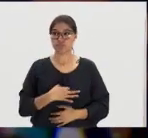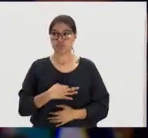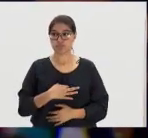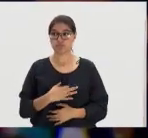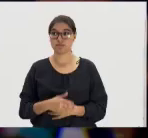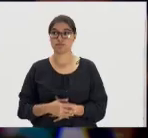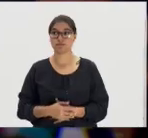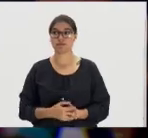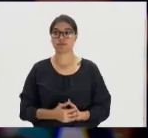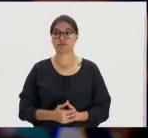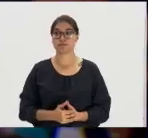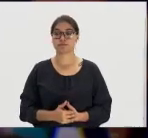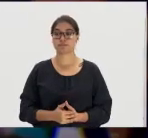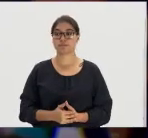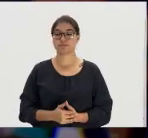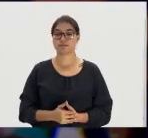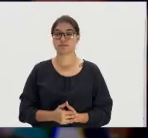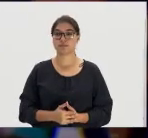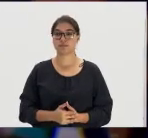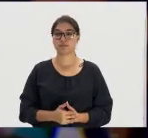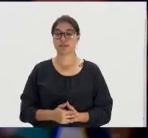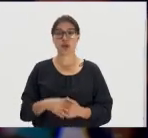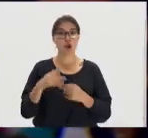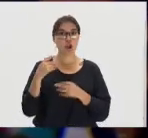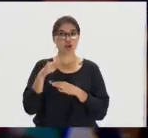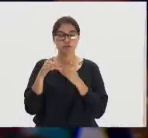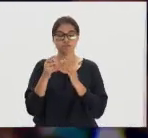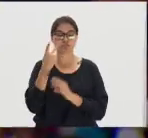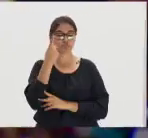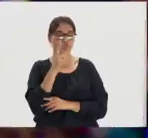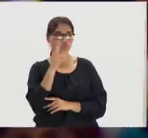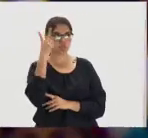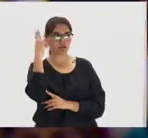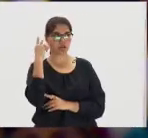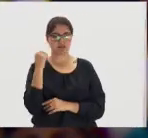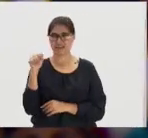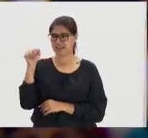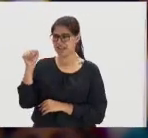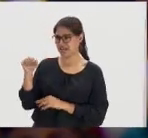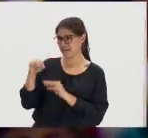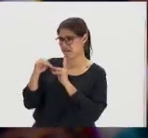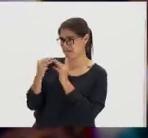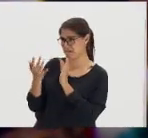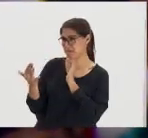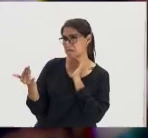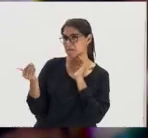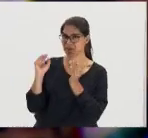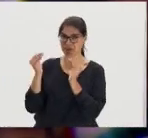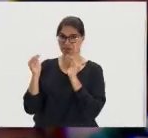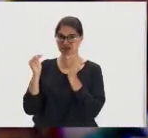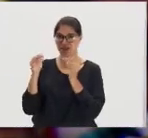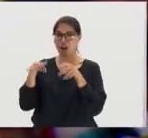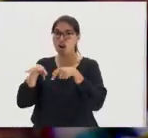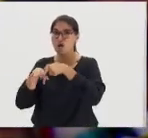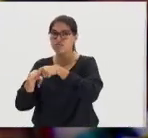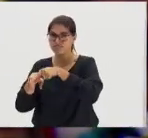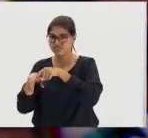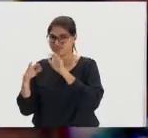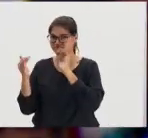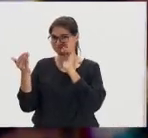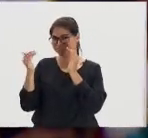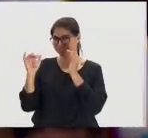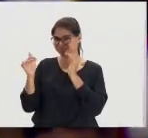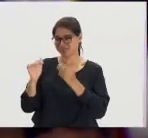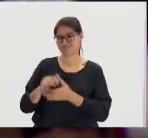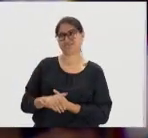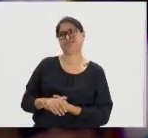camiseta, bien recortadito el pelo. Y hoy voy viendo un bicho que parece marero en chancleta, porque usted cree que porque es salvadoreño y va a viajar puede ir